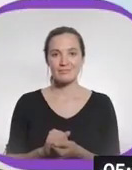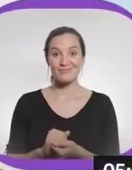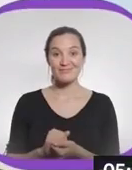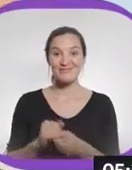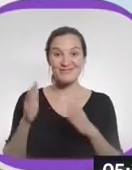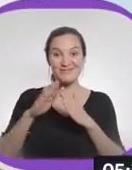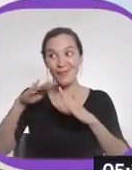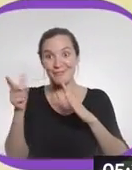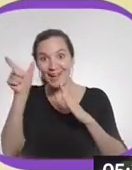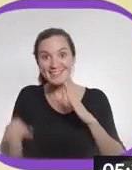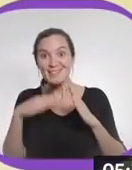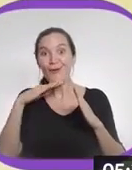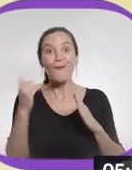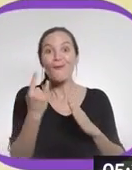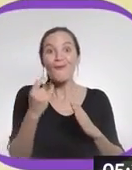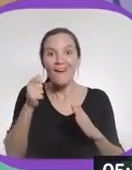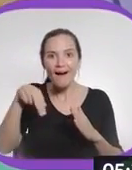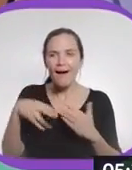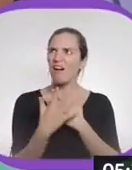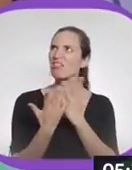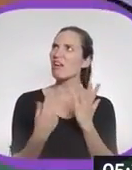¡Es nuestro vecino Juan! ¿Qué día, no?